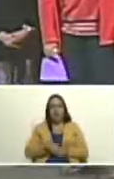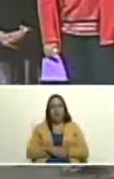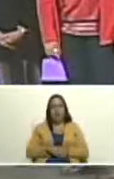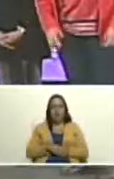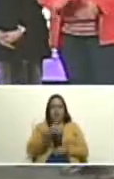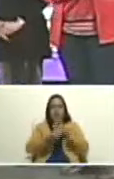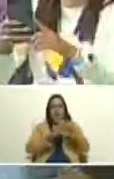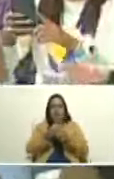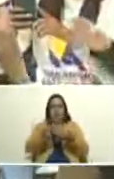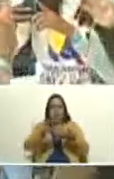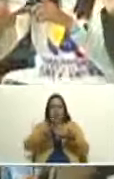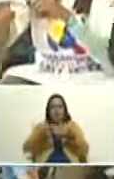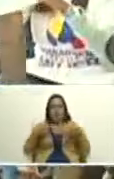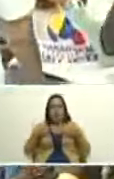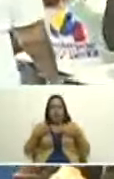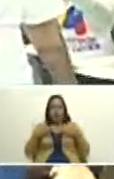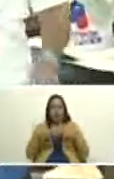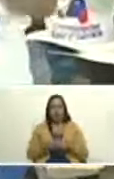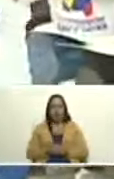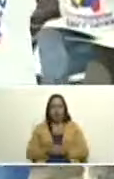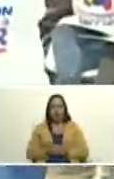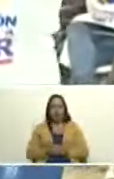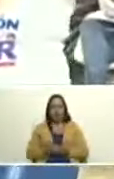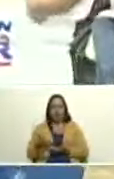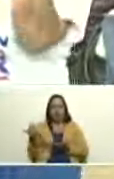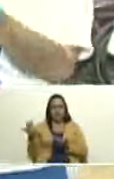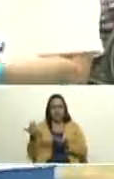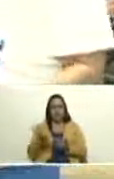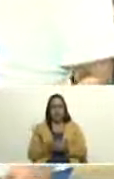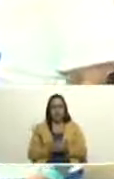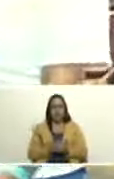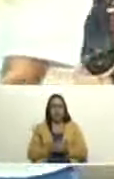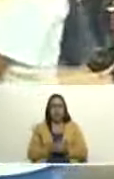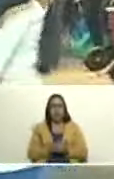de ropa. Yusmeli, ¿ah?